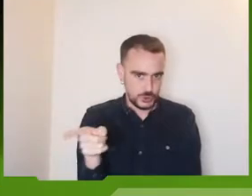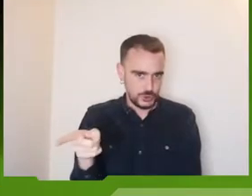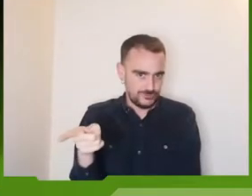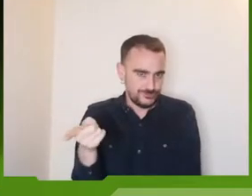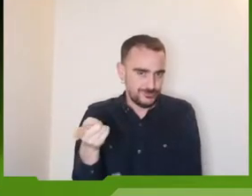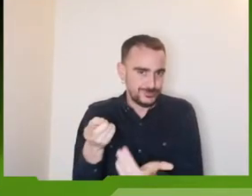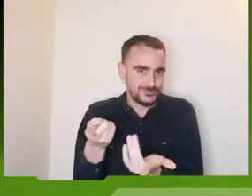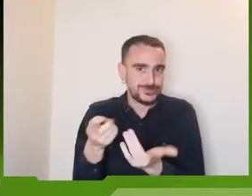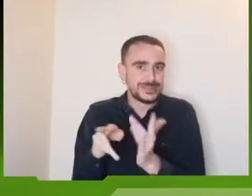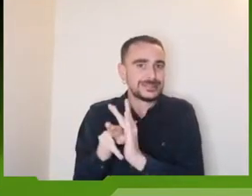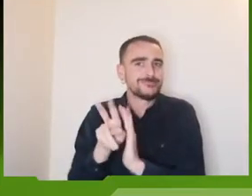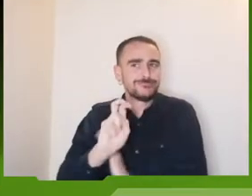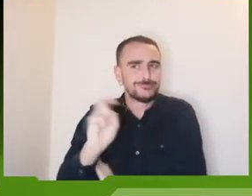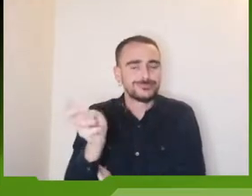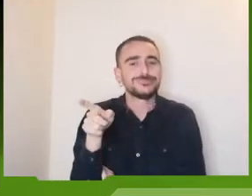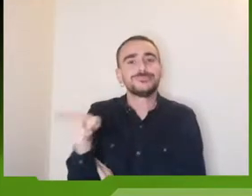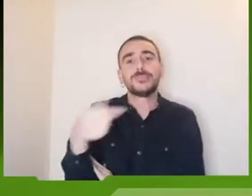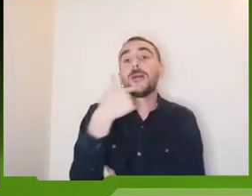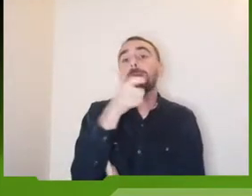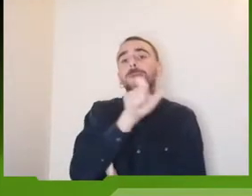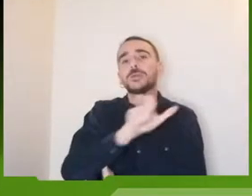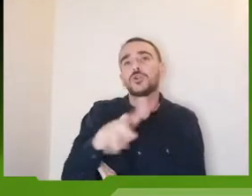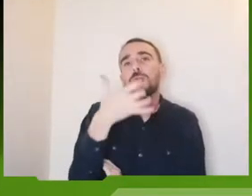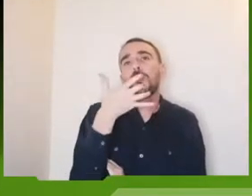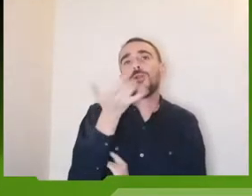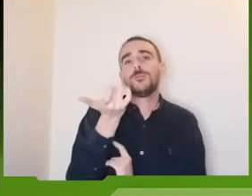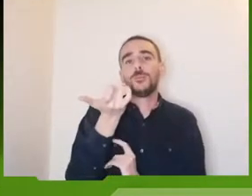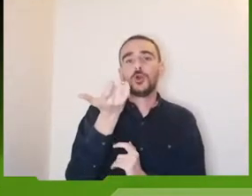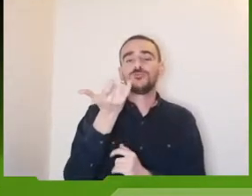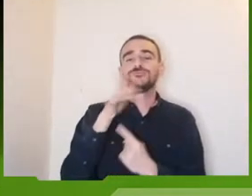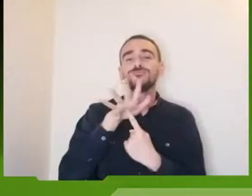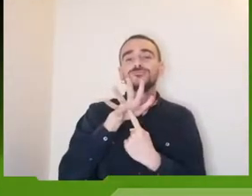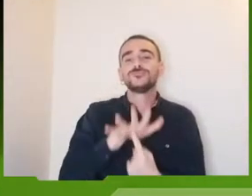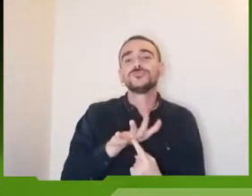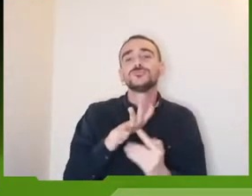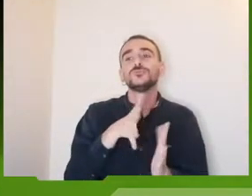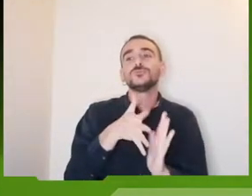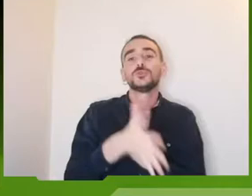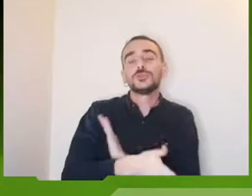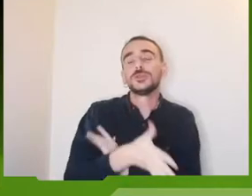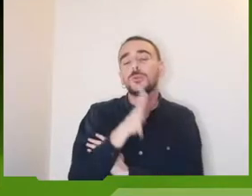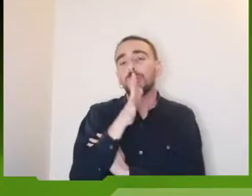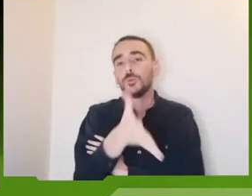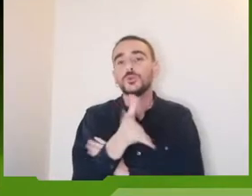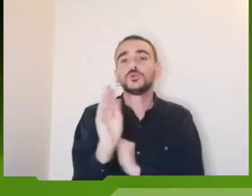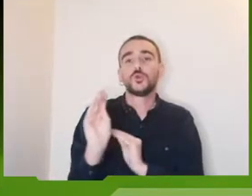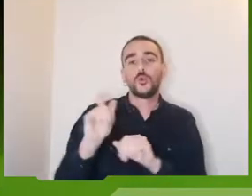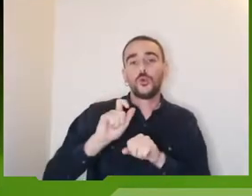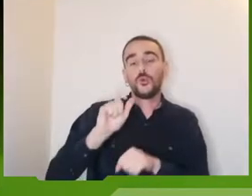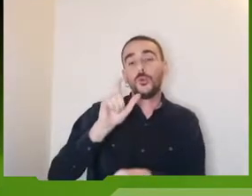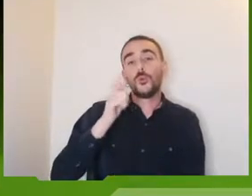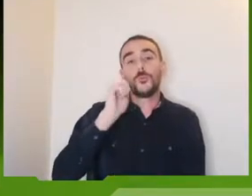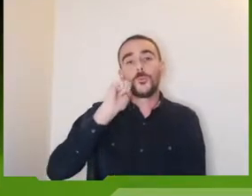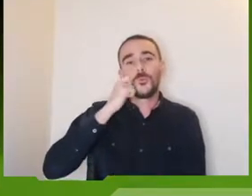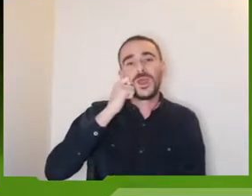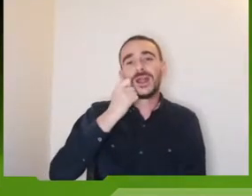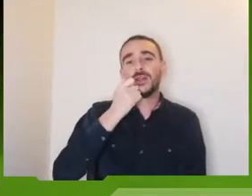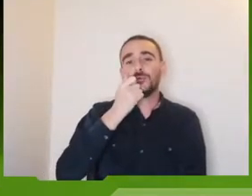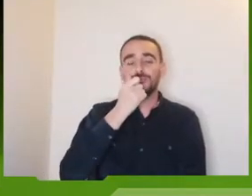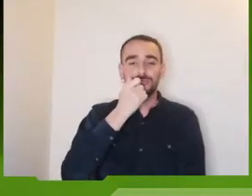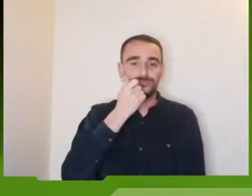de peña racializada, indígena o de comunidades rurales que